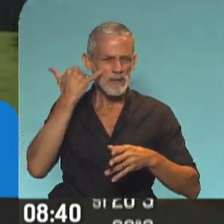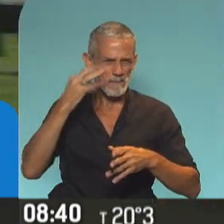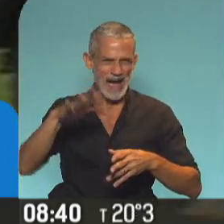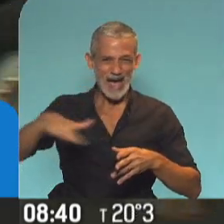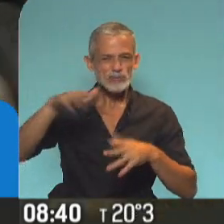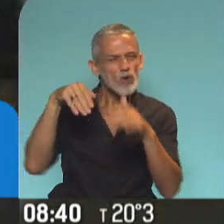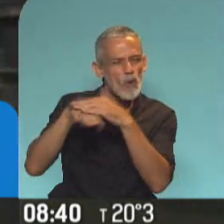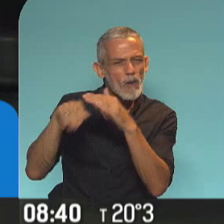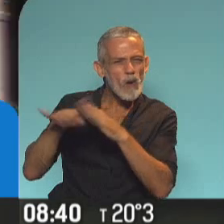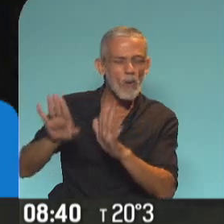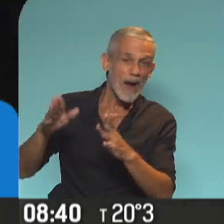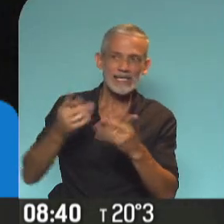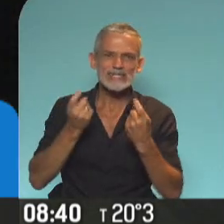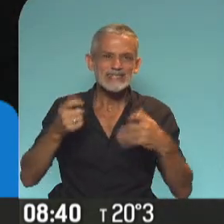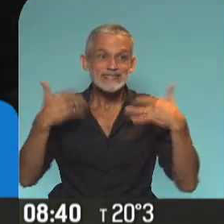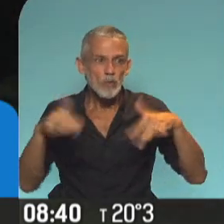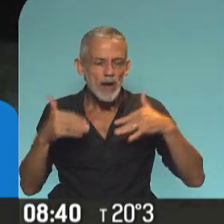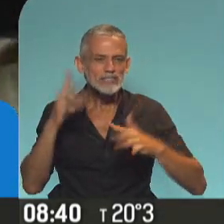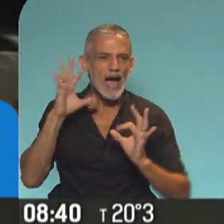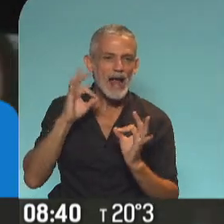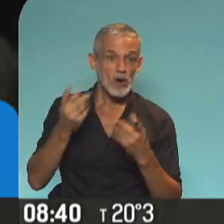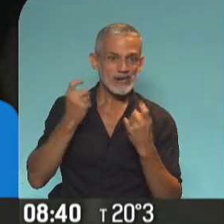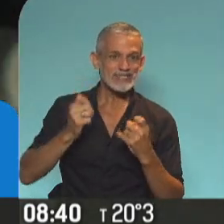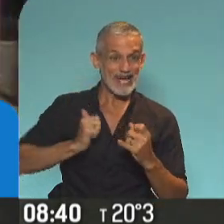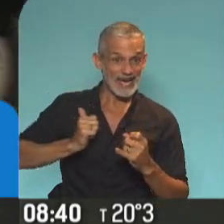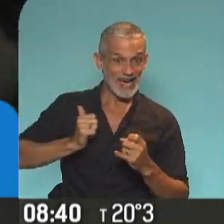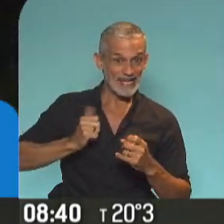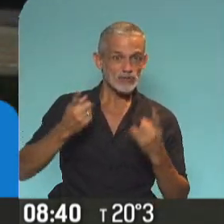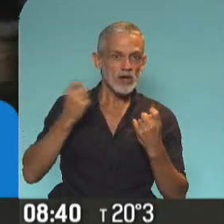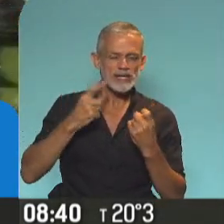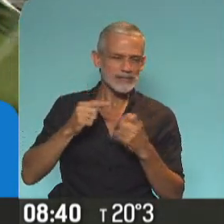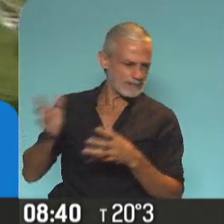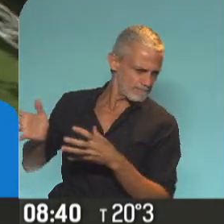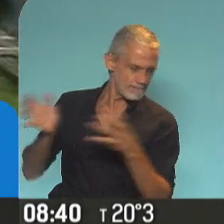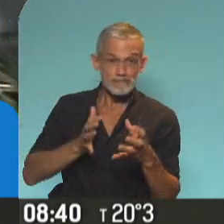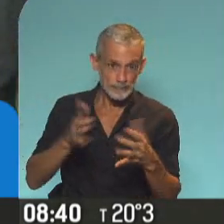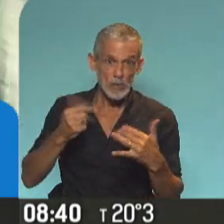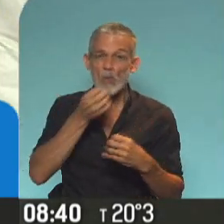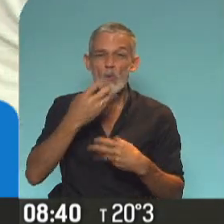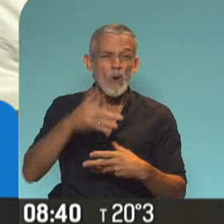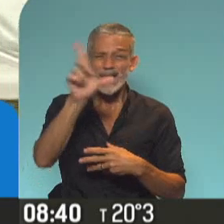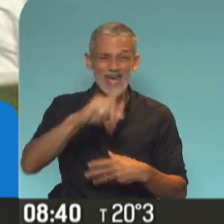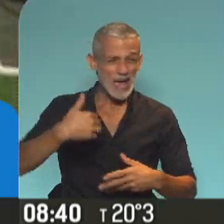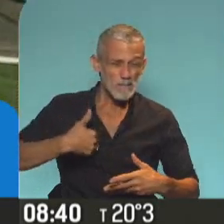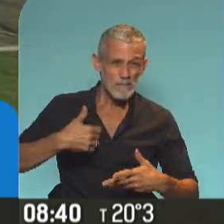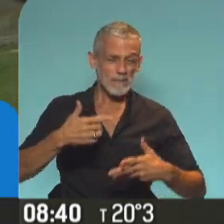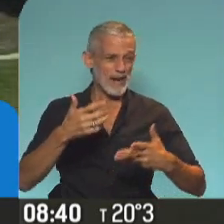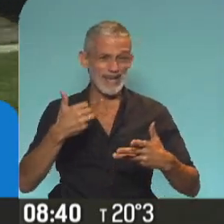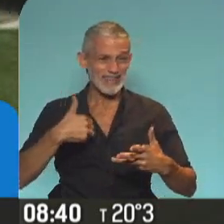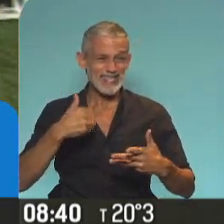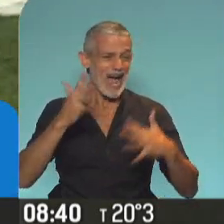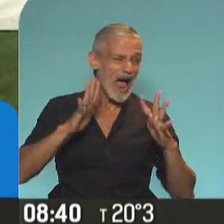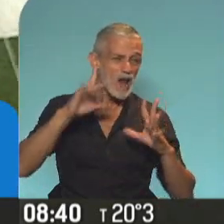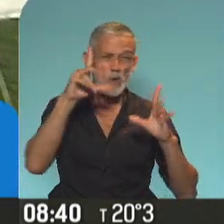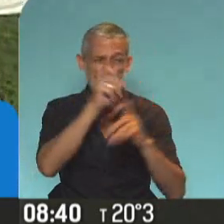guardados ante cualquier eventualidad en caso de que el ejército necesite movilizarlo o cualquier lugar del país ante cualquier catástrofe que se